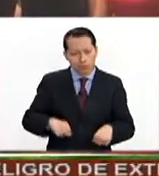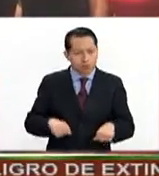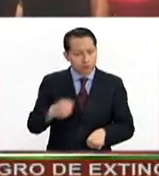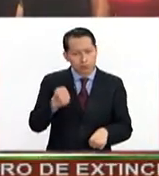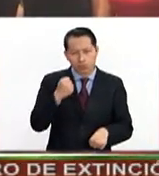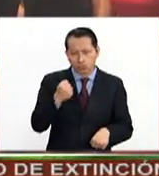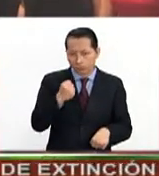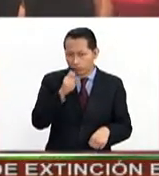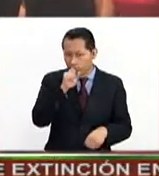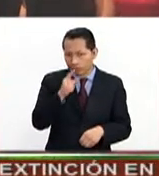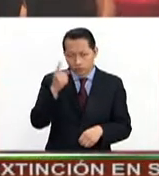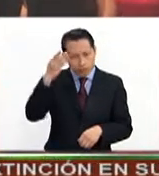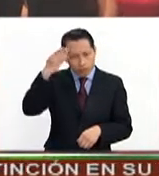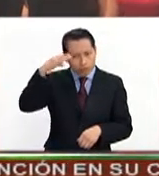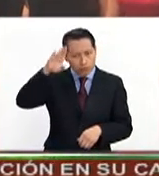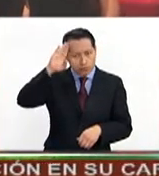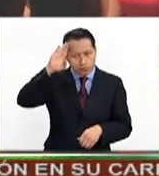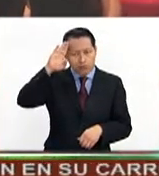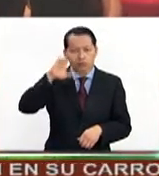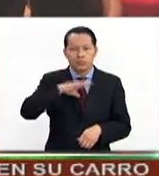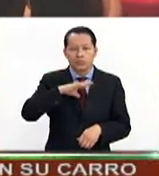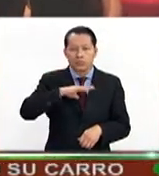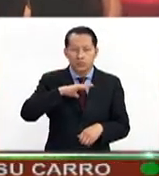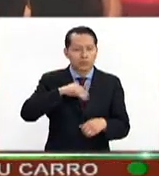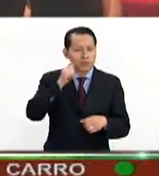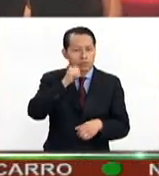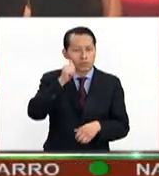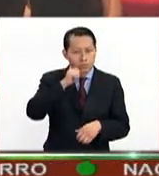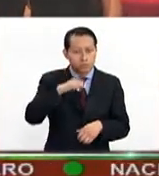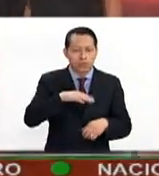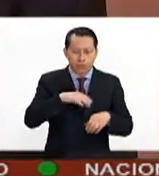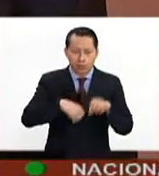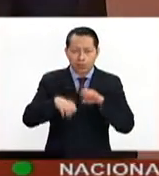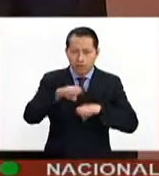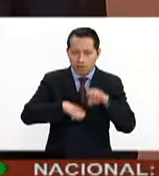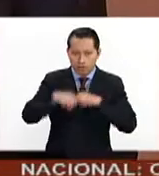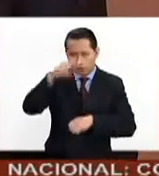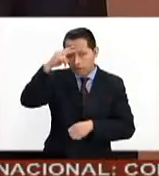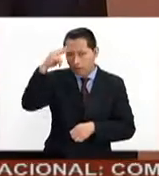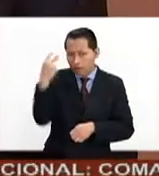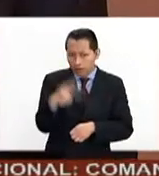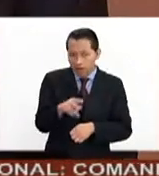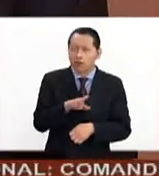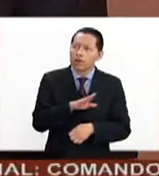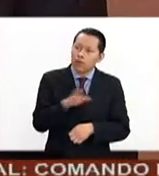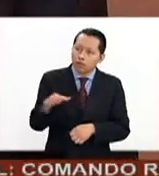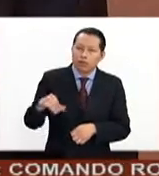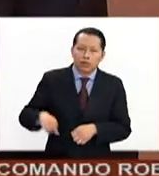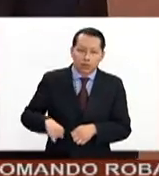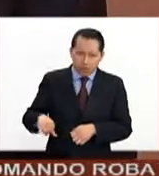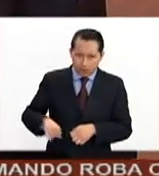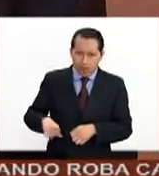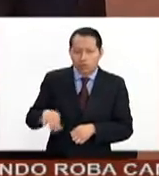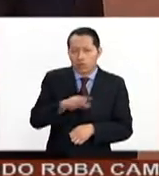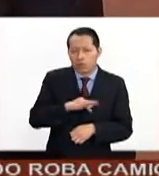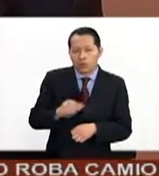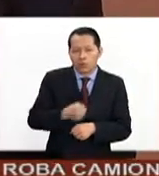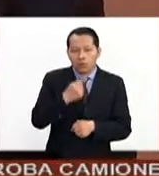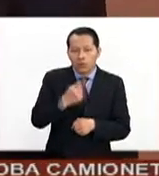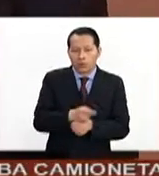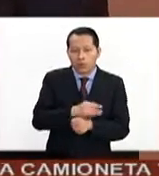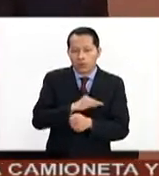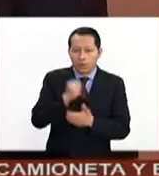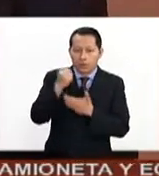intensa en Cuba. Hay permanentemente empresarios mexicanos que van interesados en oportunidades